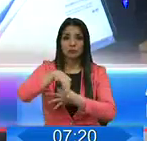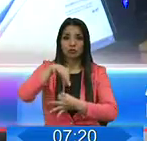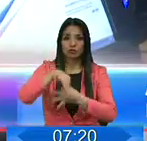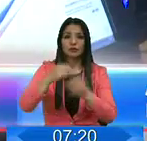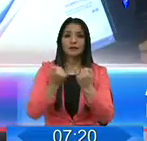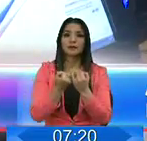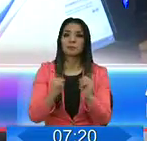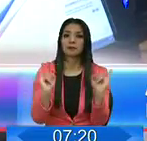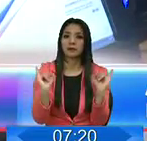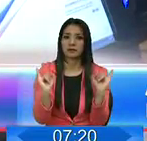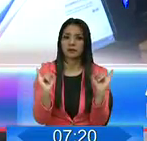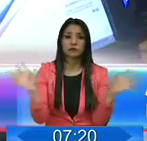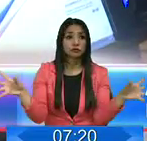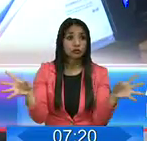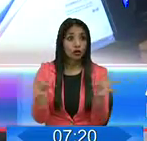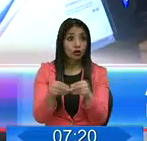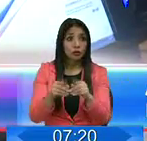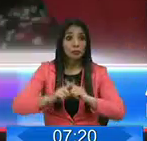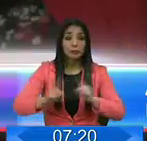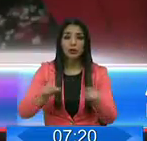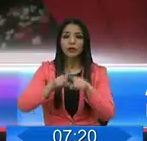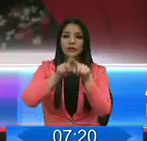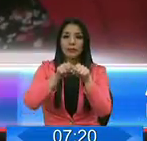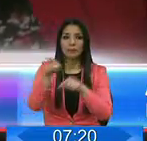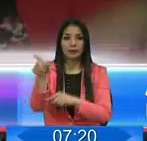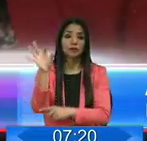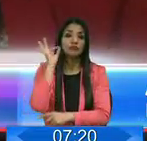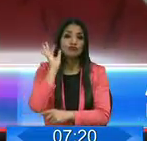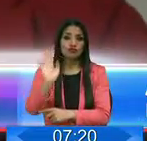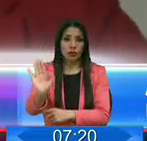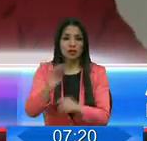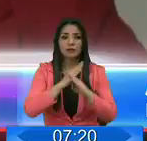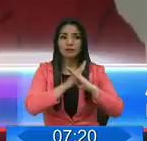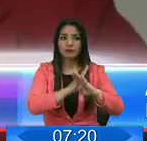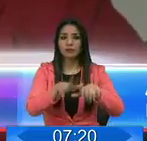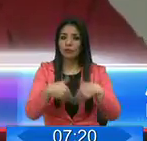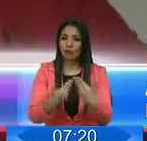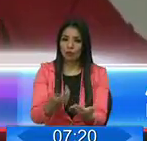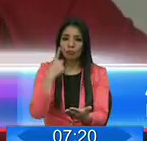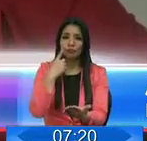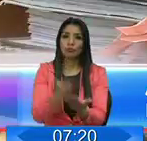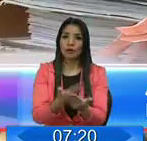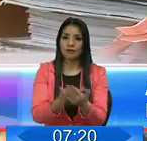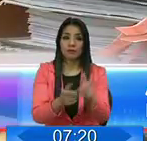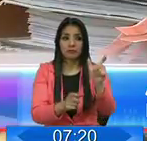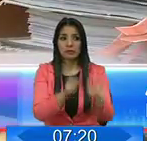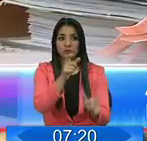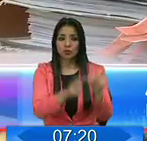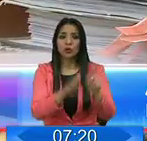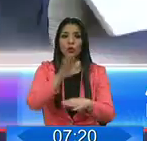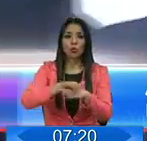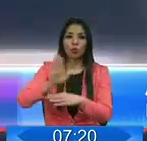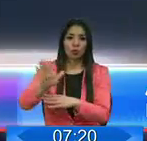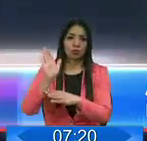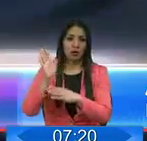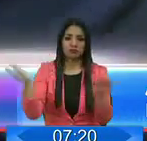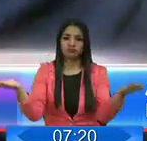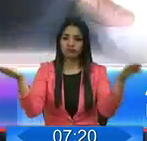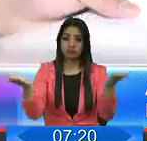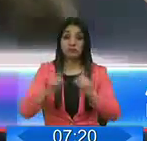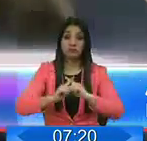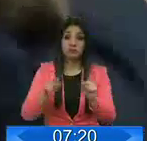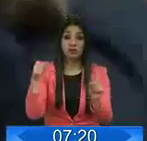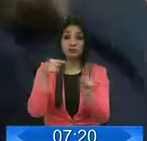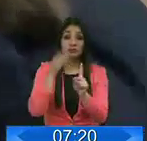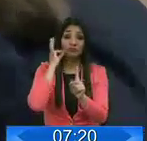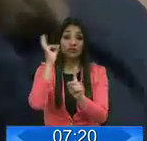independientes. Todo dependerá de la defensa de la legisladora Galarza y de los argumentos de sus acusadores. En todo caso, el futuro de Ana Galarza